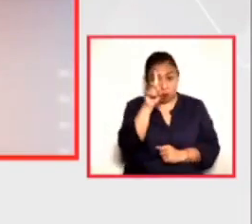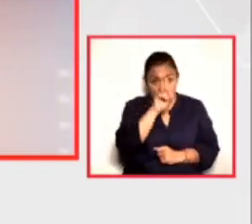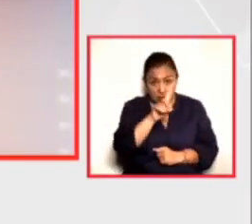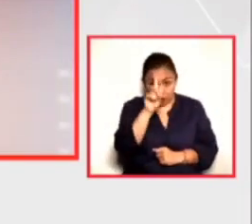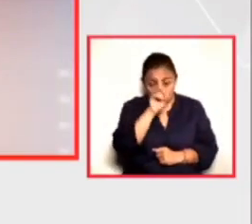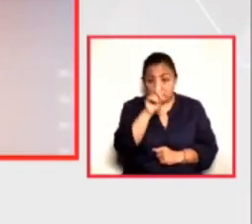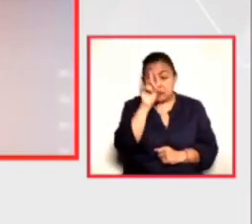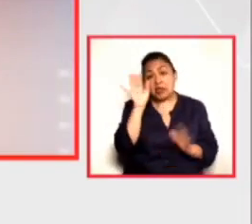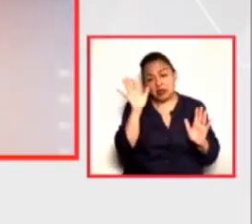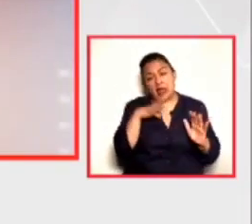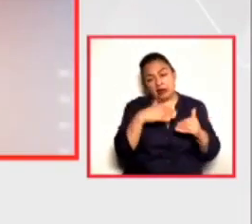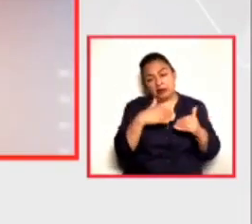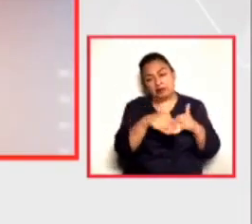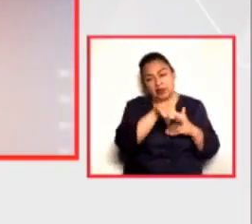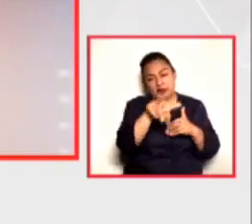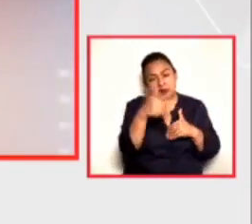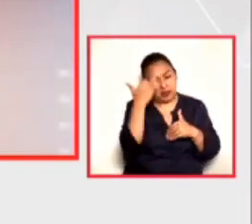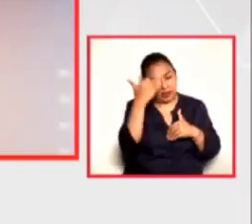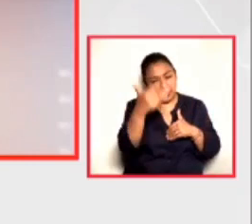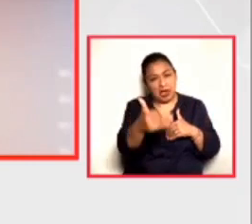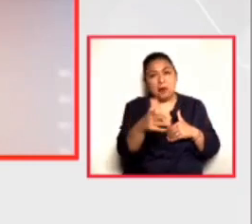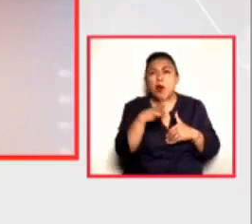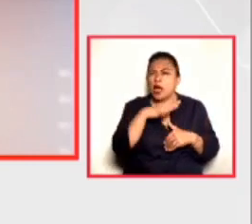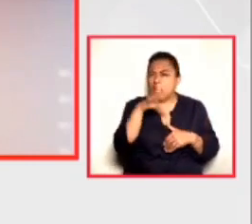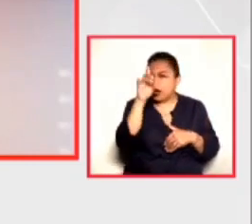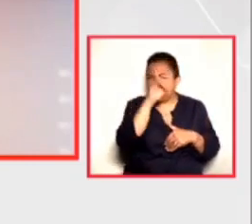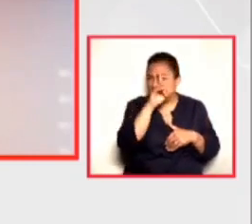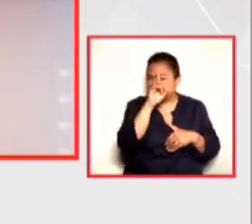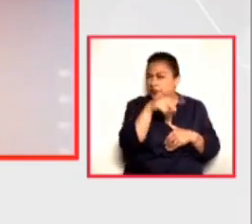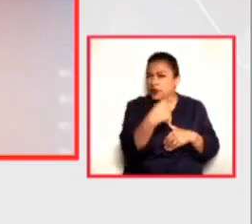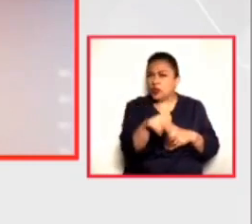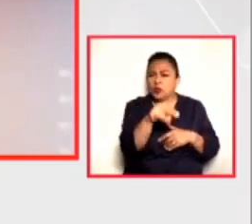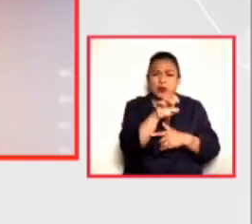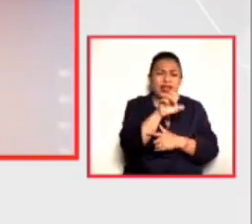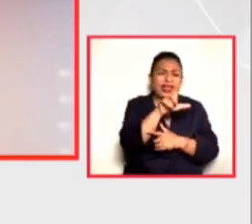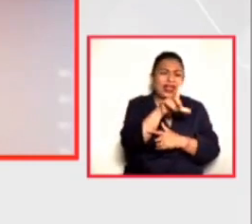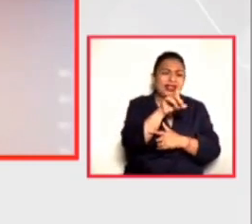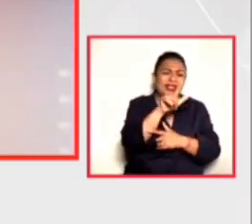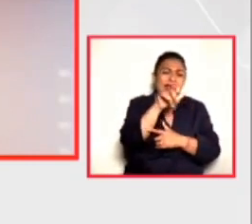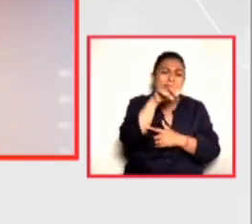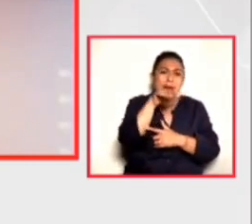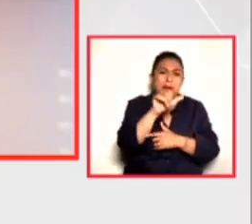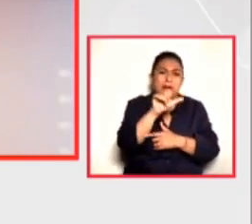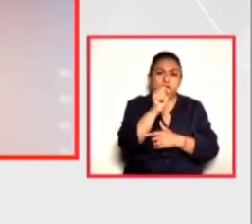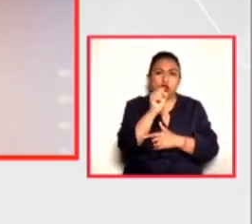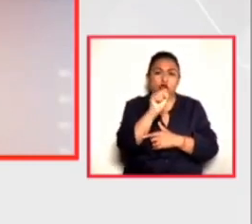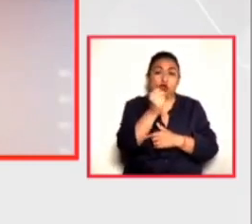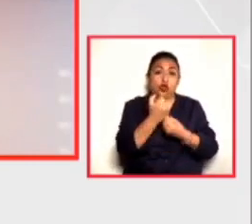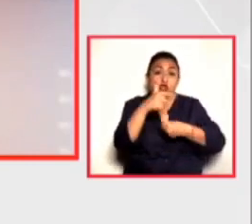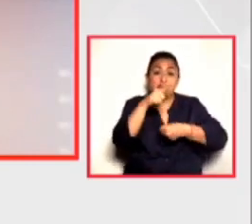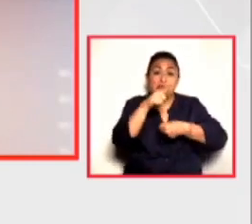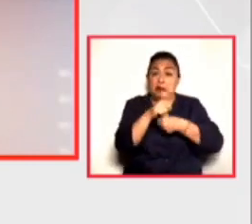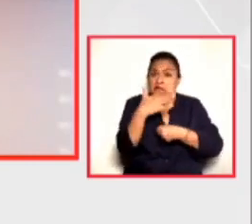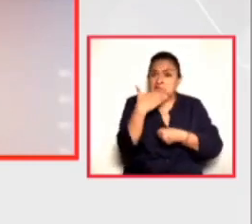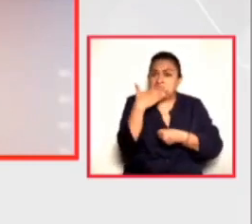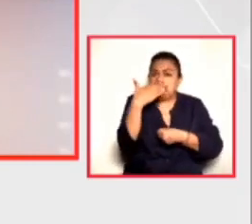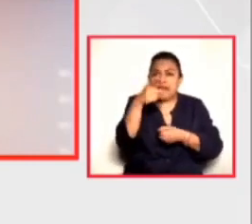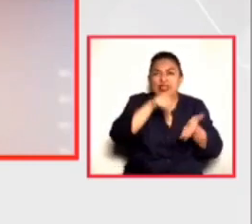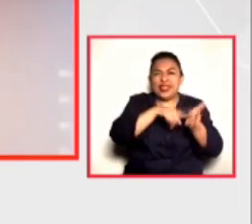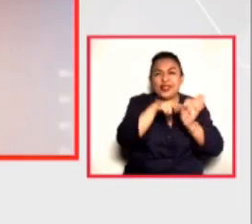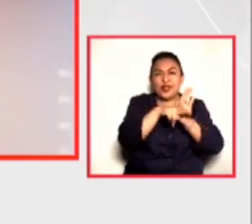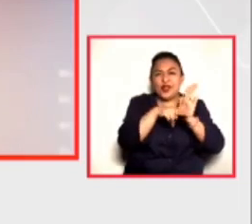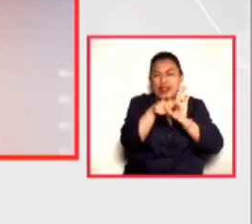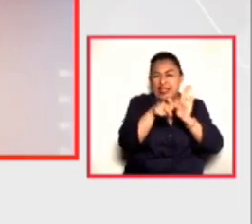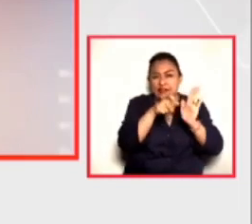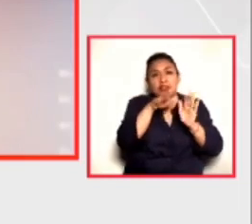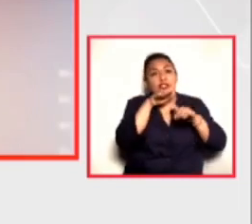tiempo más adelante. Hay uno que se llama El Dilema Social. Qué buen documental está en Netflix a propósito del impacto que tienen